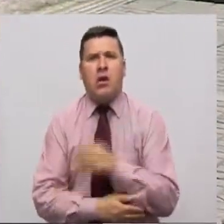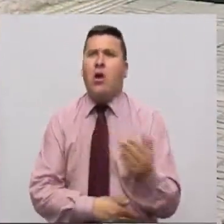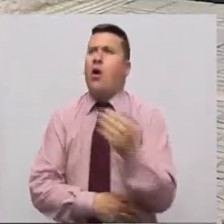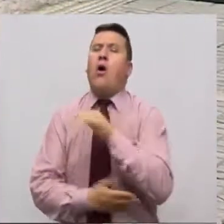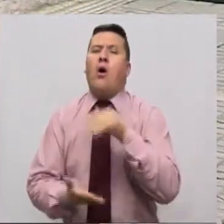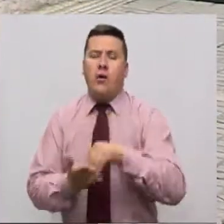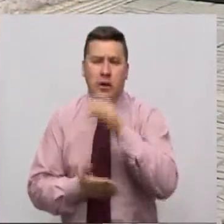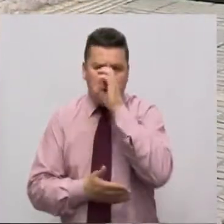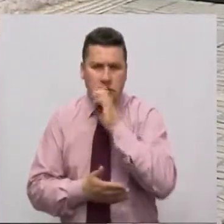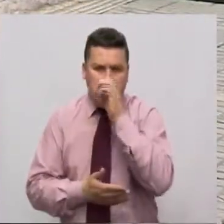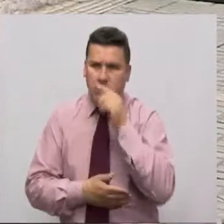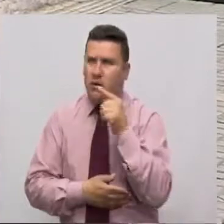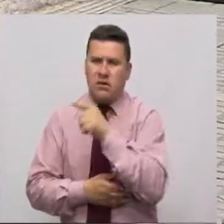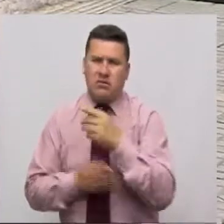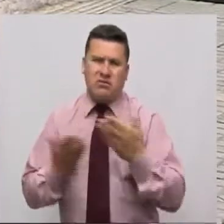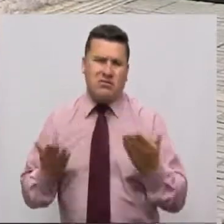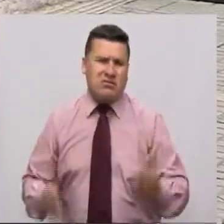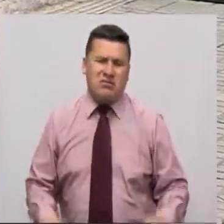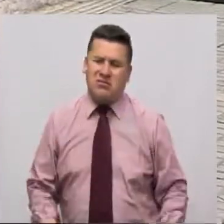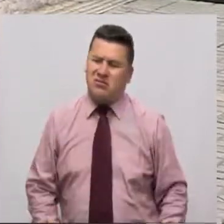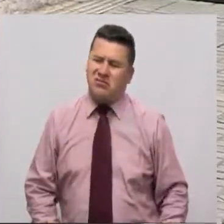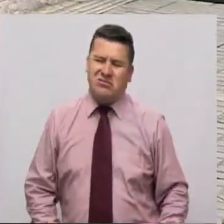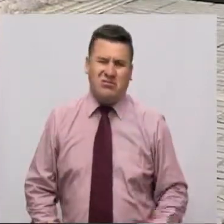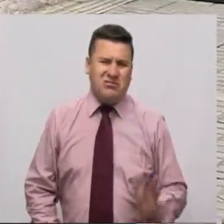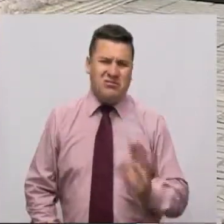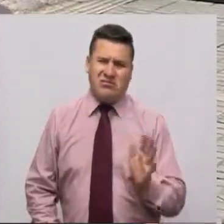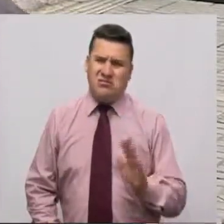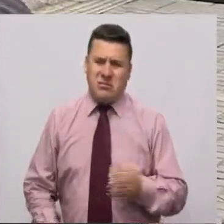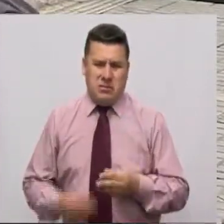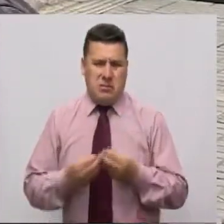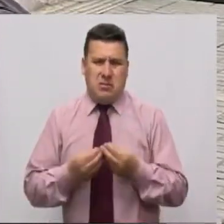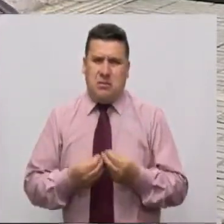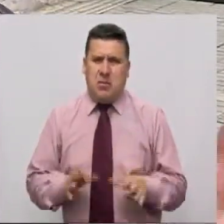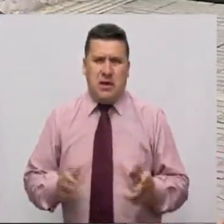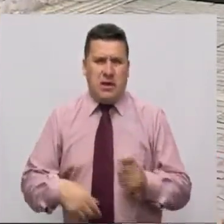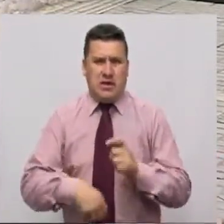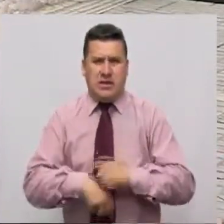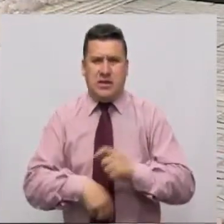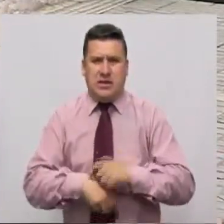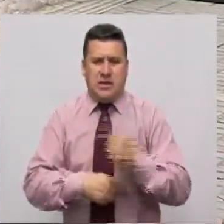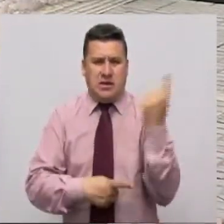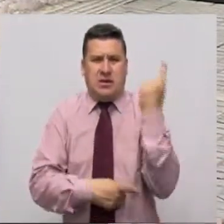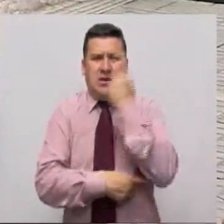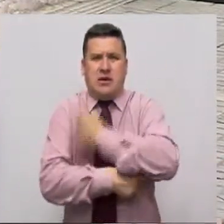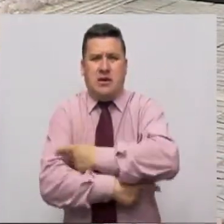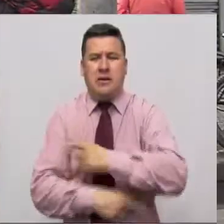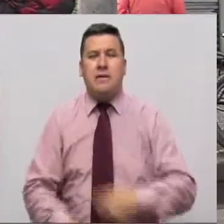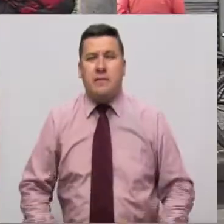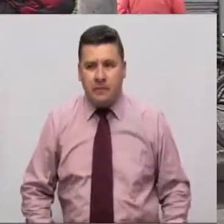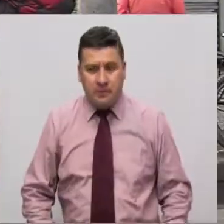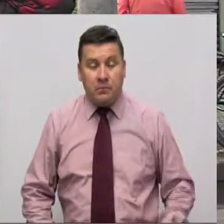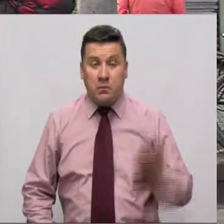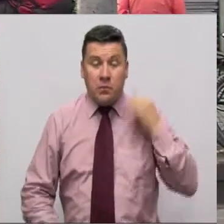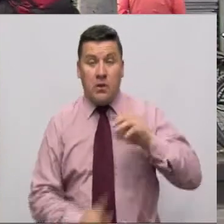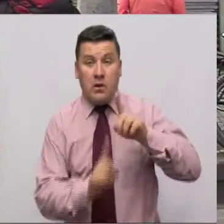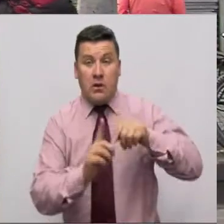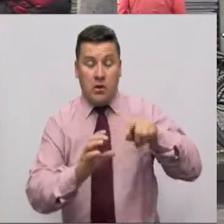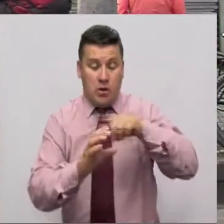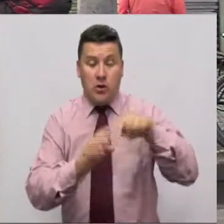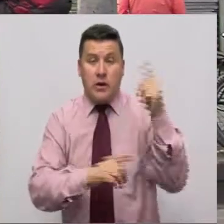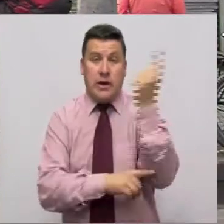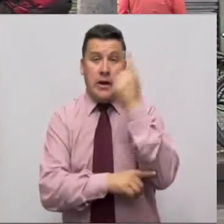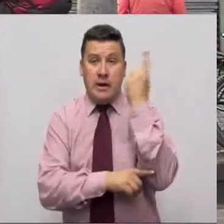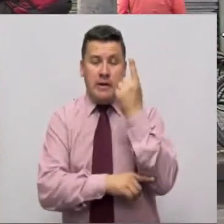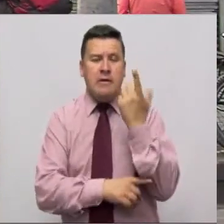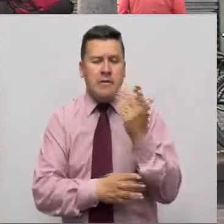para Chapinero a reclamar que eso pierde un tiempo todo el día. Hace pocos meses la